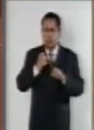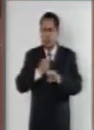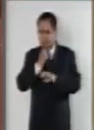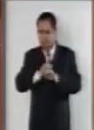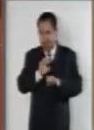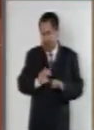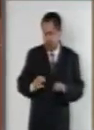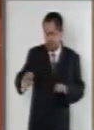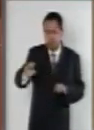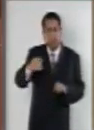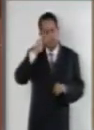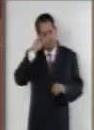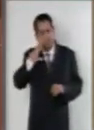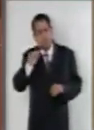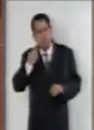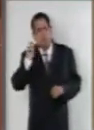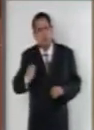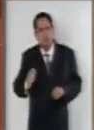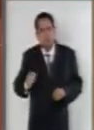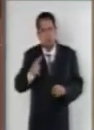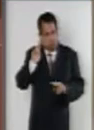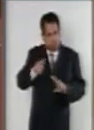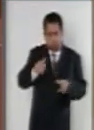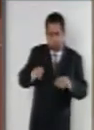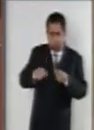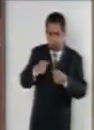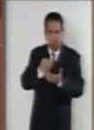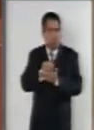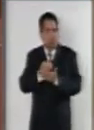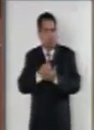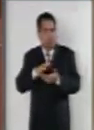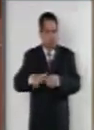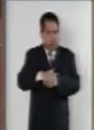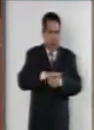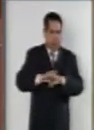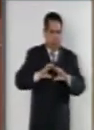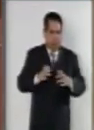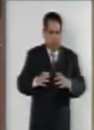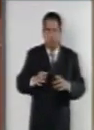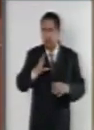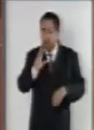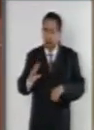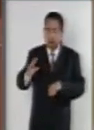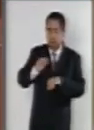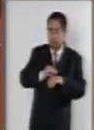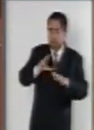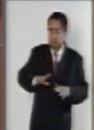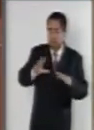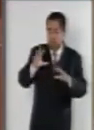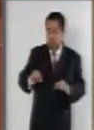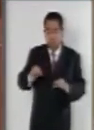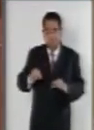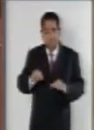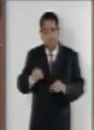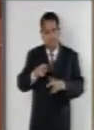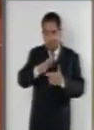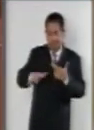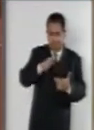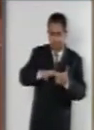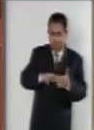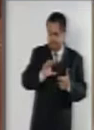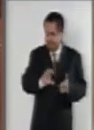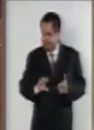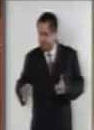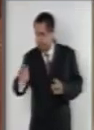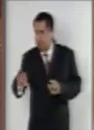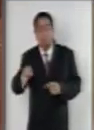entidades, pero ello no significa que realmente las zonas económicas se vayan a establecer en las regiones de los